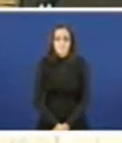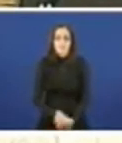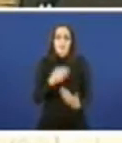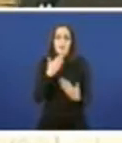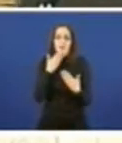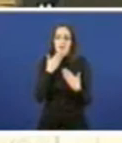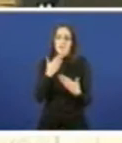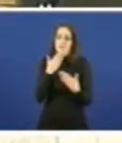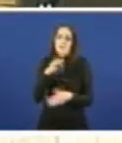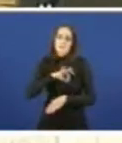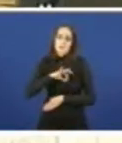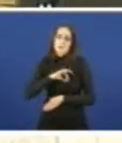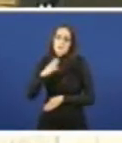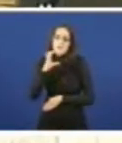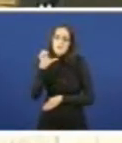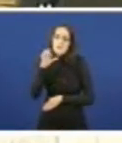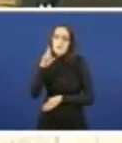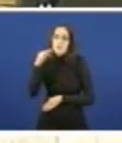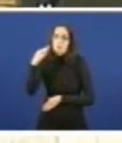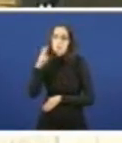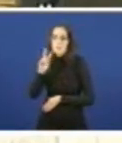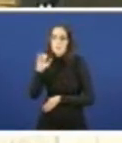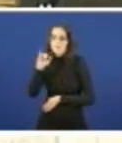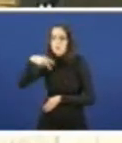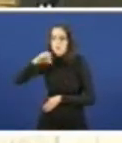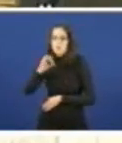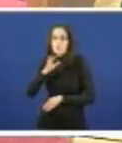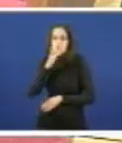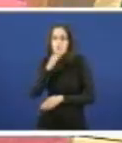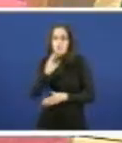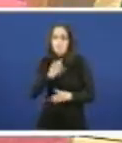Gracias, señor Cerviño. Turno de peche, señor Adán Villamarín.